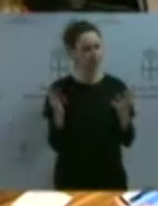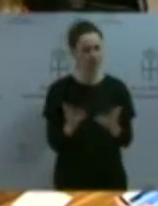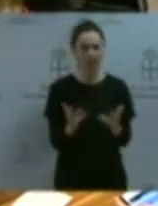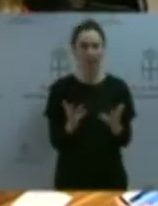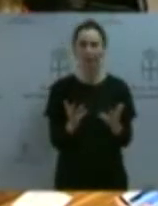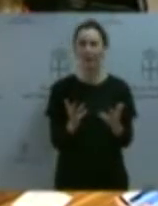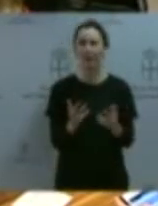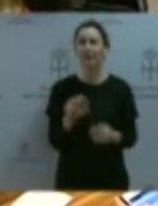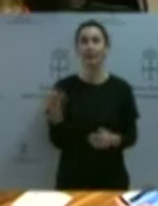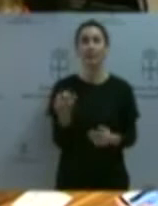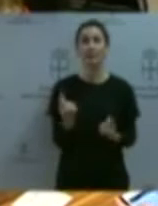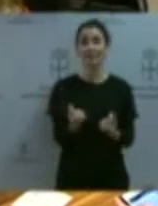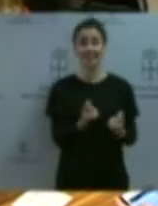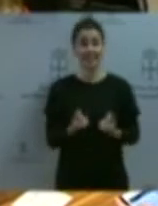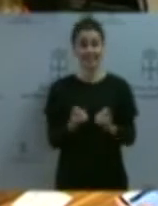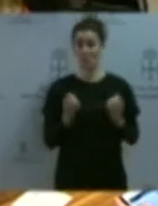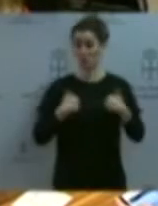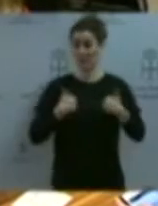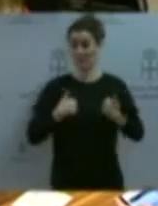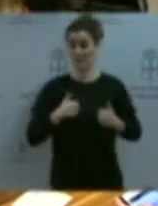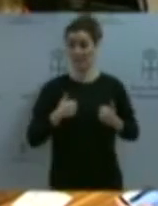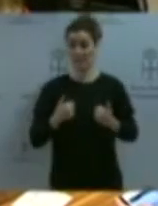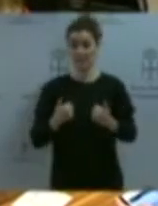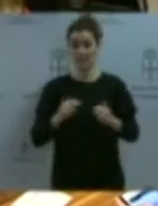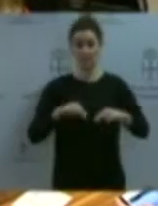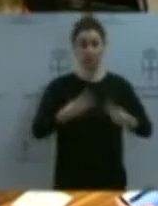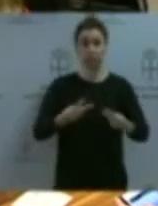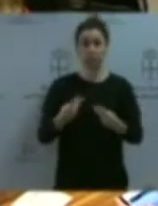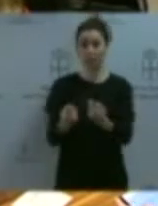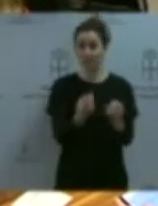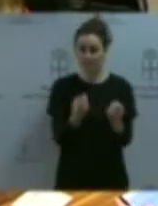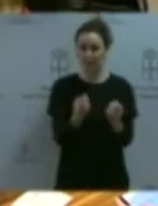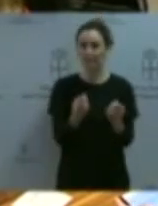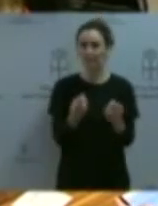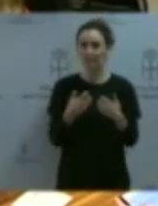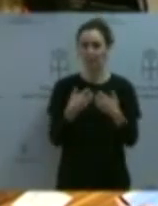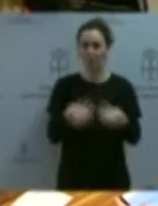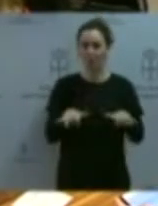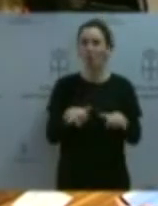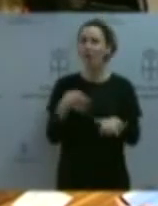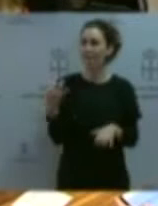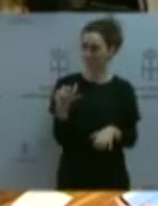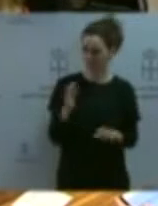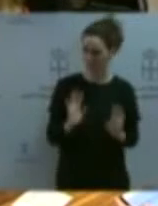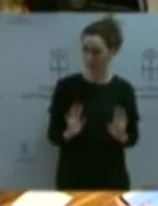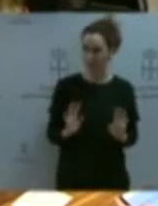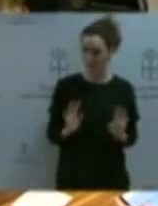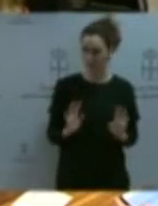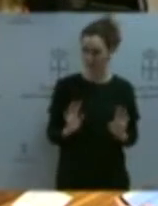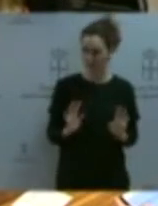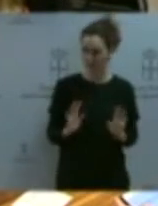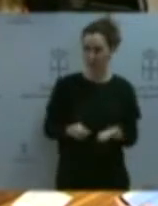hacia quien lo necesita, generar mecanismos automáticos o prácticamente automáticos que puedan pagar deudas a proveedores, que